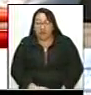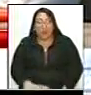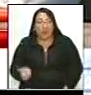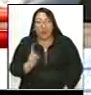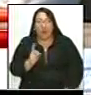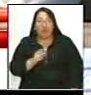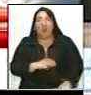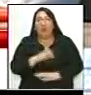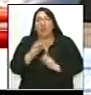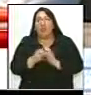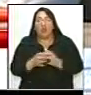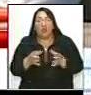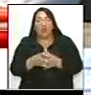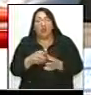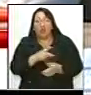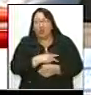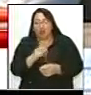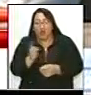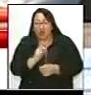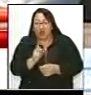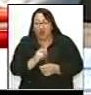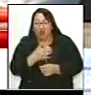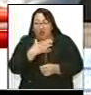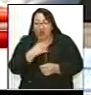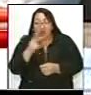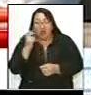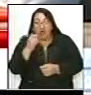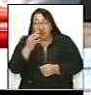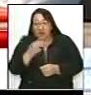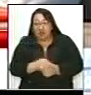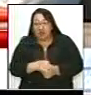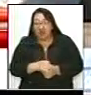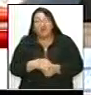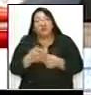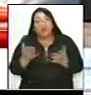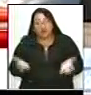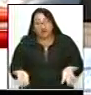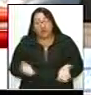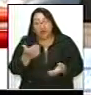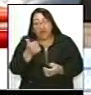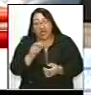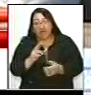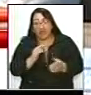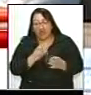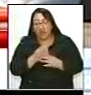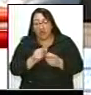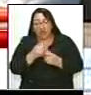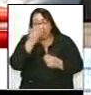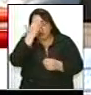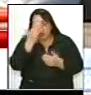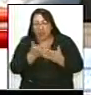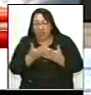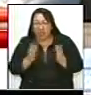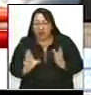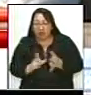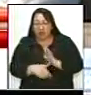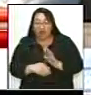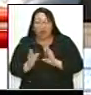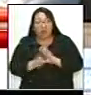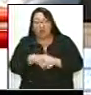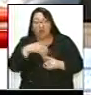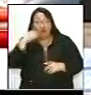un proyecto de Fuerza Popular. ¿No les gusta escuchar la verdad? Sí, pues, el señor Arce llegó con el Frente Amplio y luego se